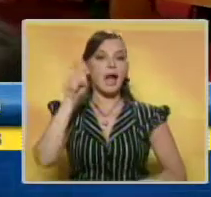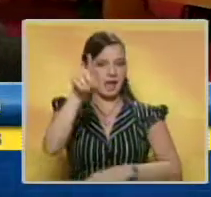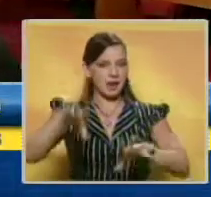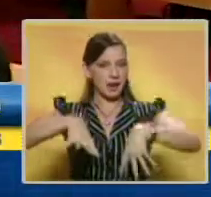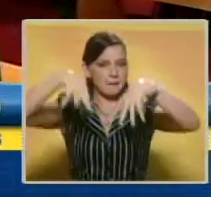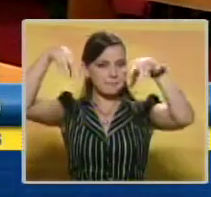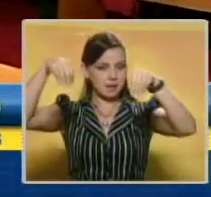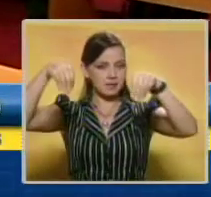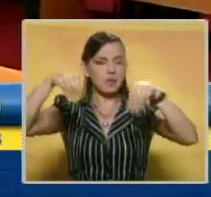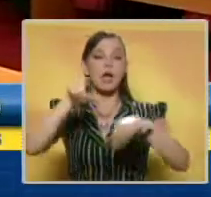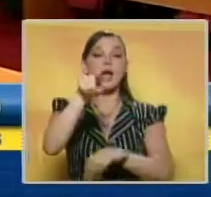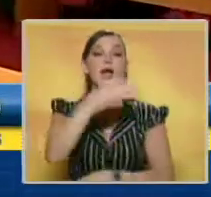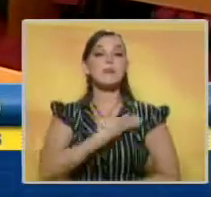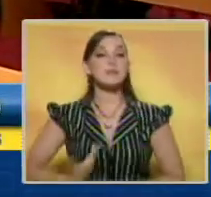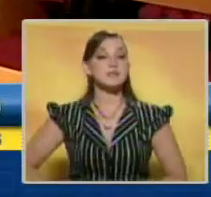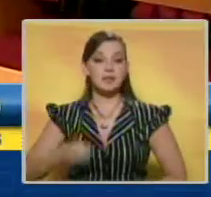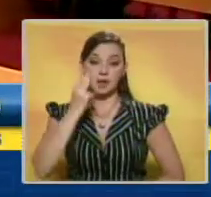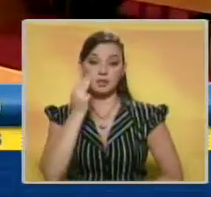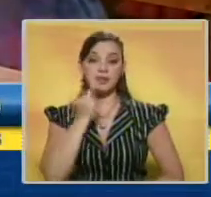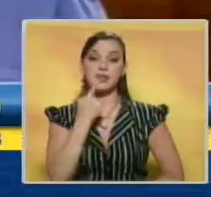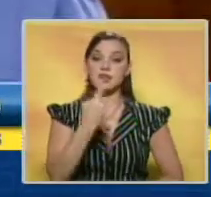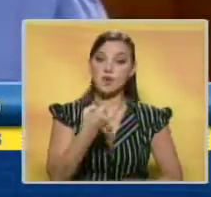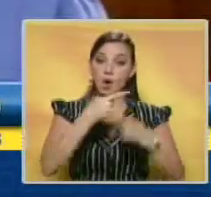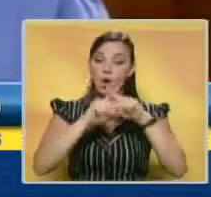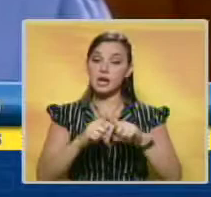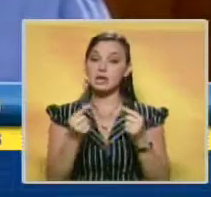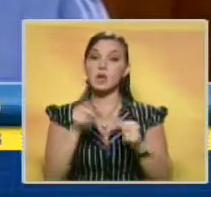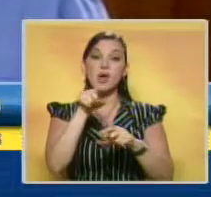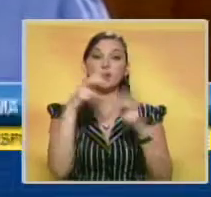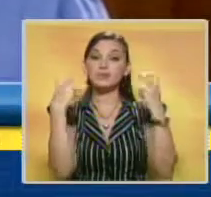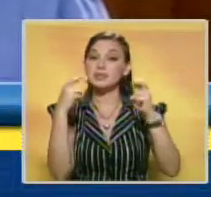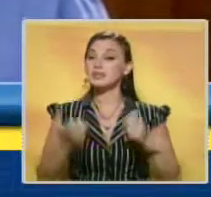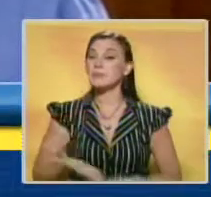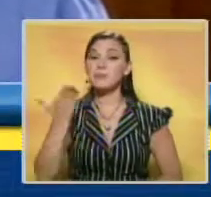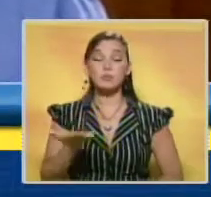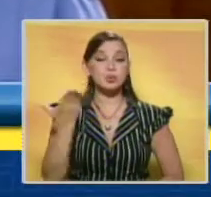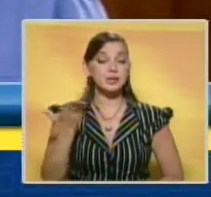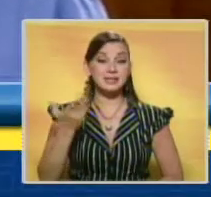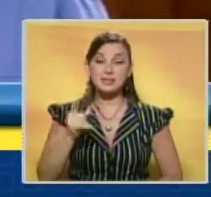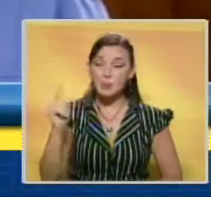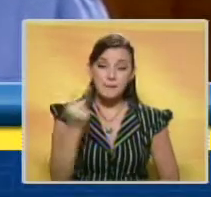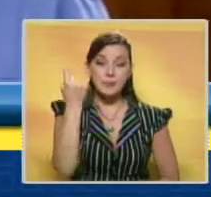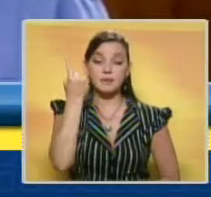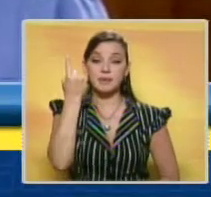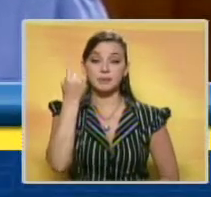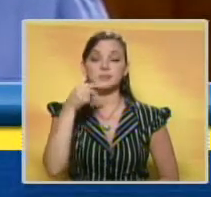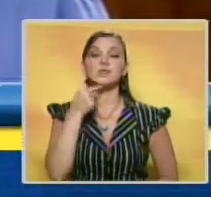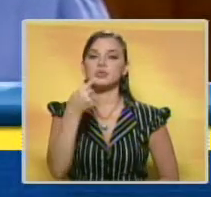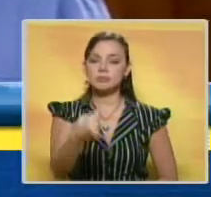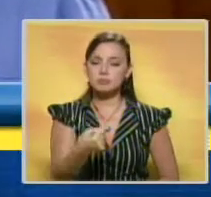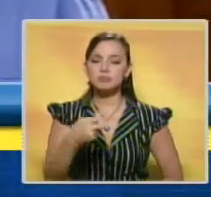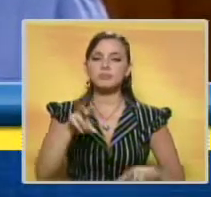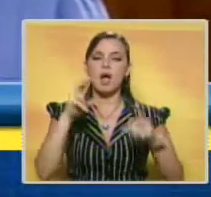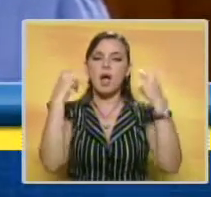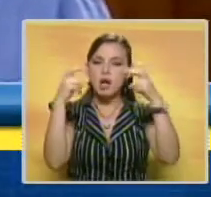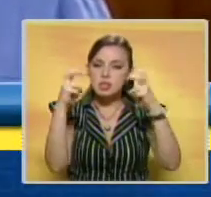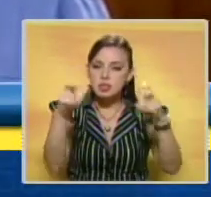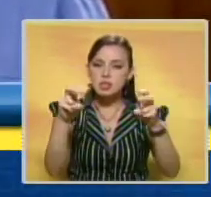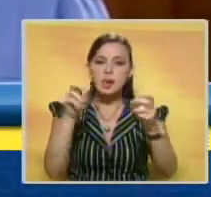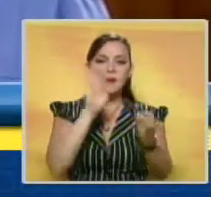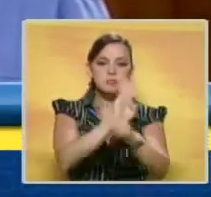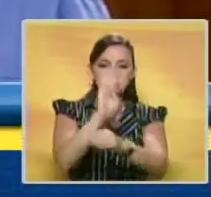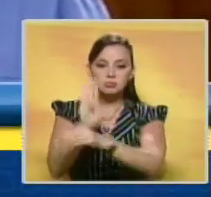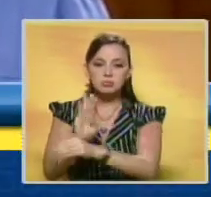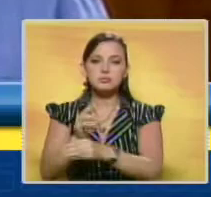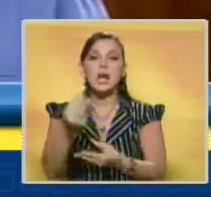Miraflores, el presidente Maduro decretó la economía como tema prioritario. El tema económico, y el tema de la seguridad, del abastecimiento, de